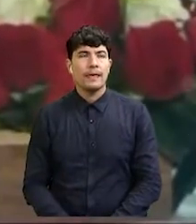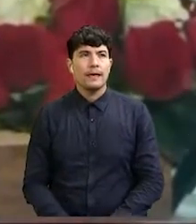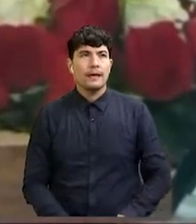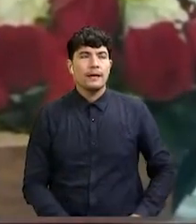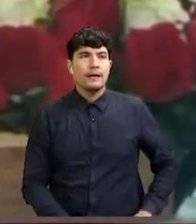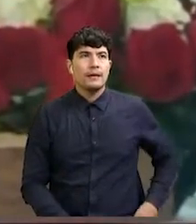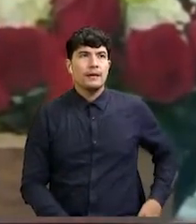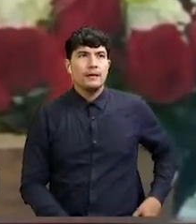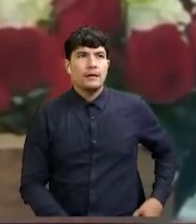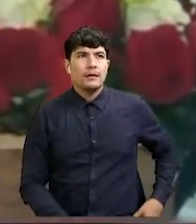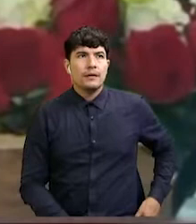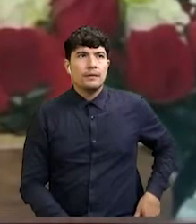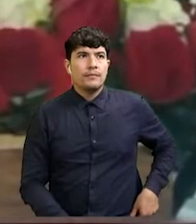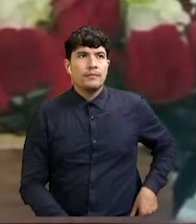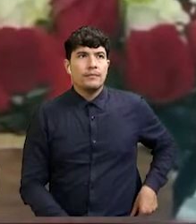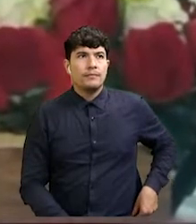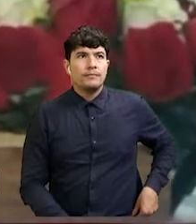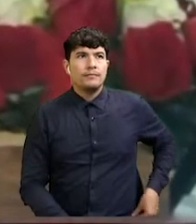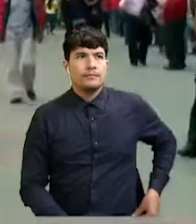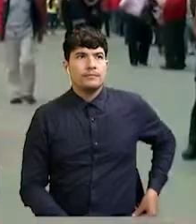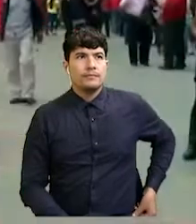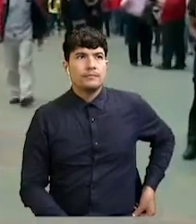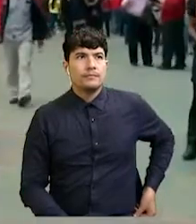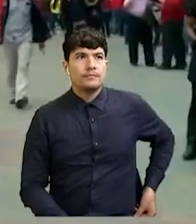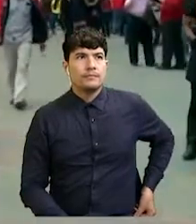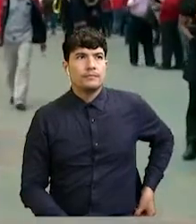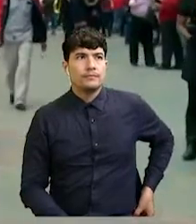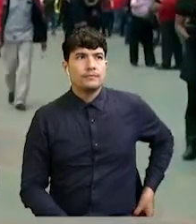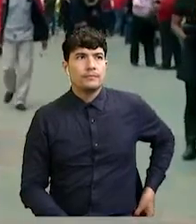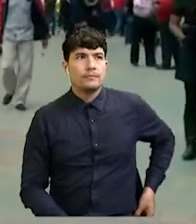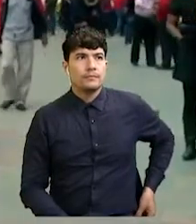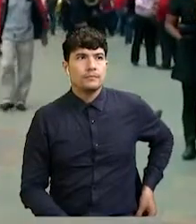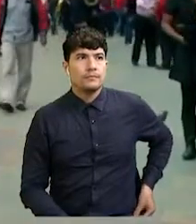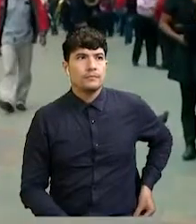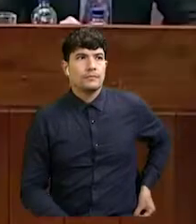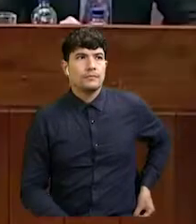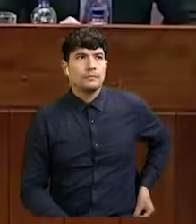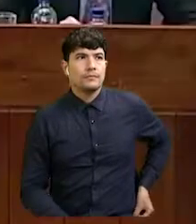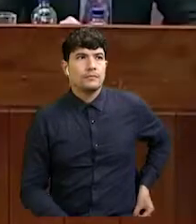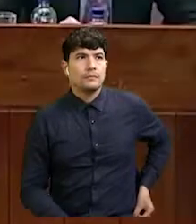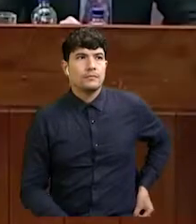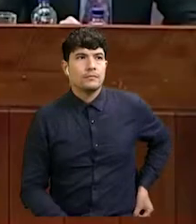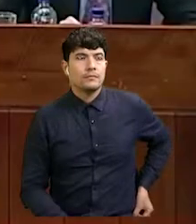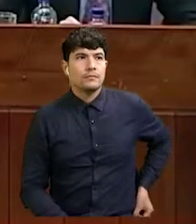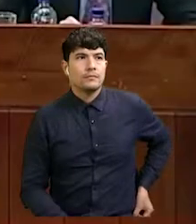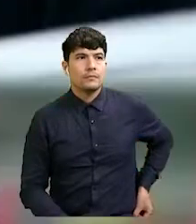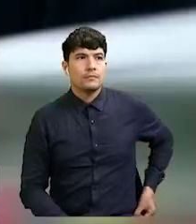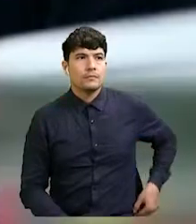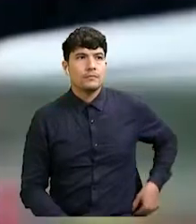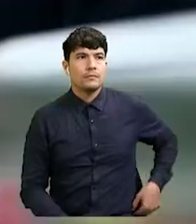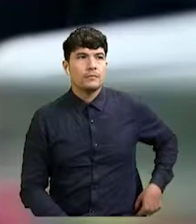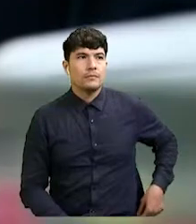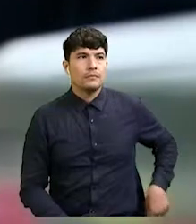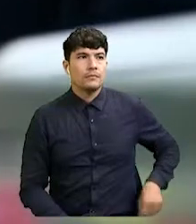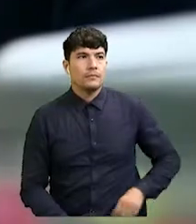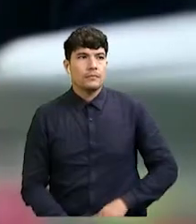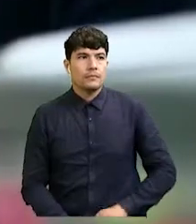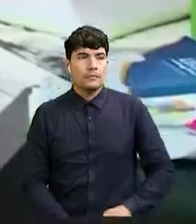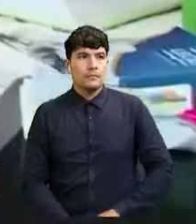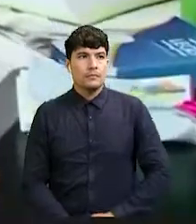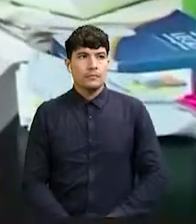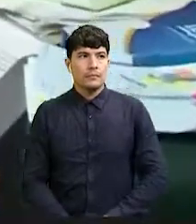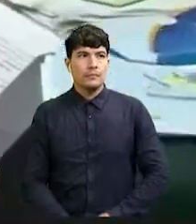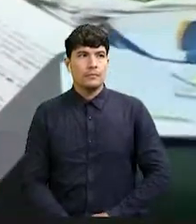Constitucional. La solución de conflictos de competencia quedó en manos de la justicia ordinaria. Lo mismo el régimen disciplinario de los magistrados de la